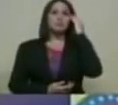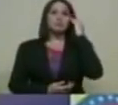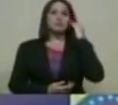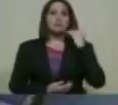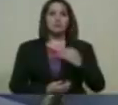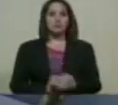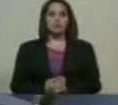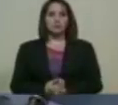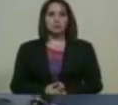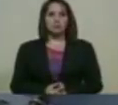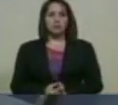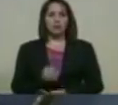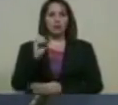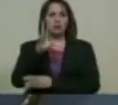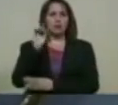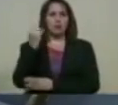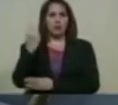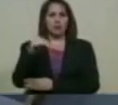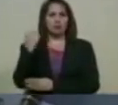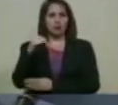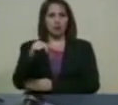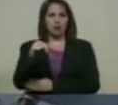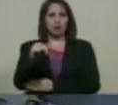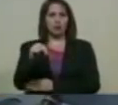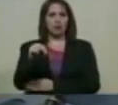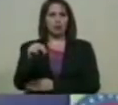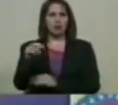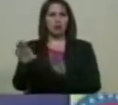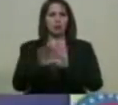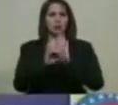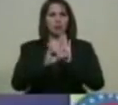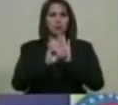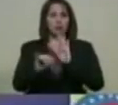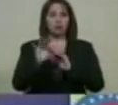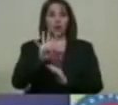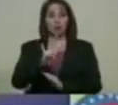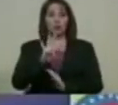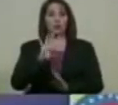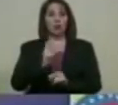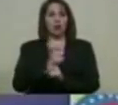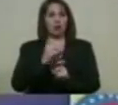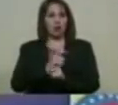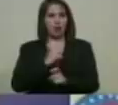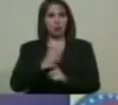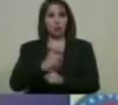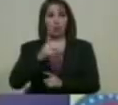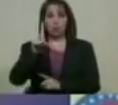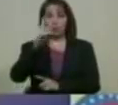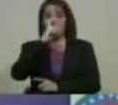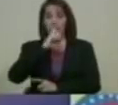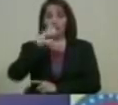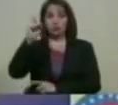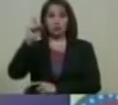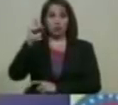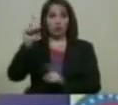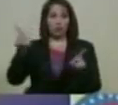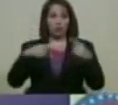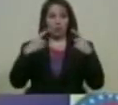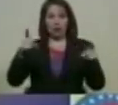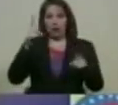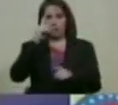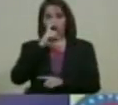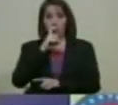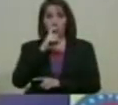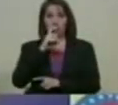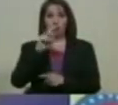Constituyente está próxima el 4 de agosto a cumplir el primer año y trajo la paz a Venezuela.